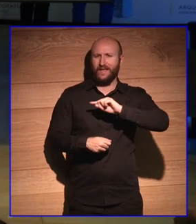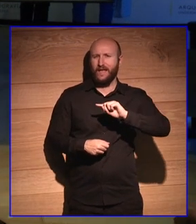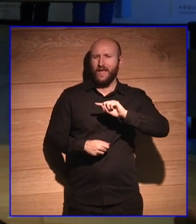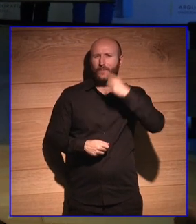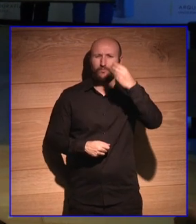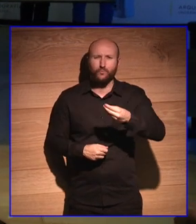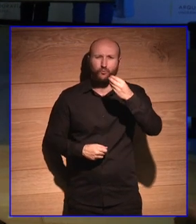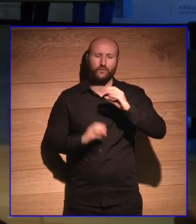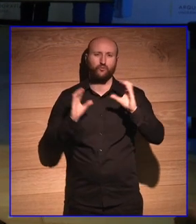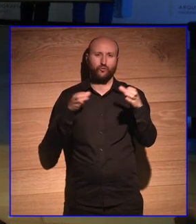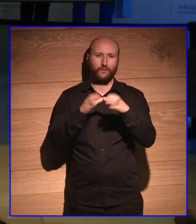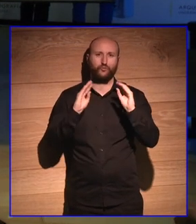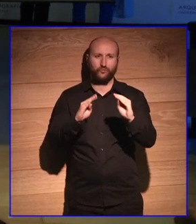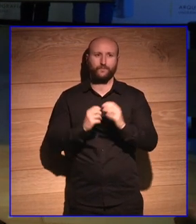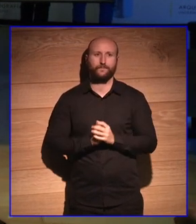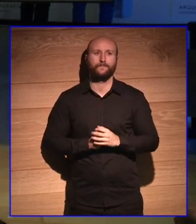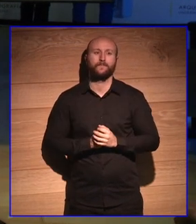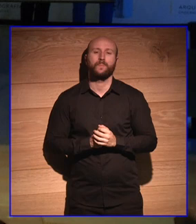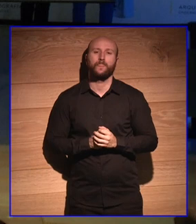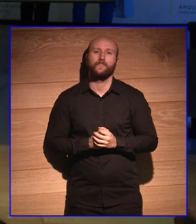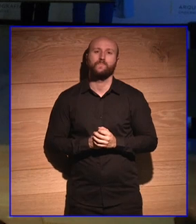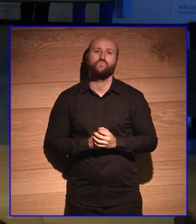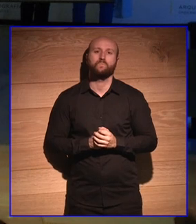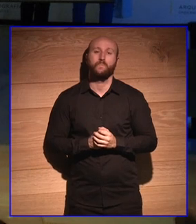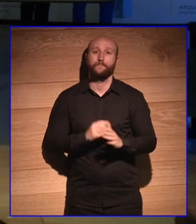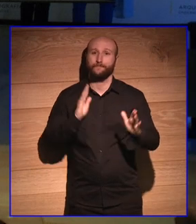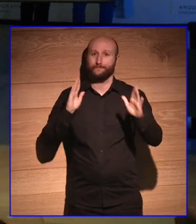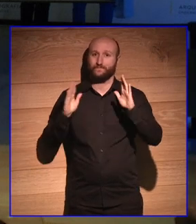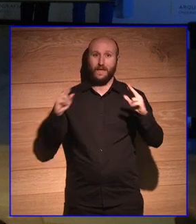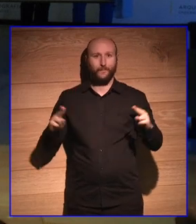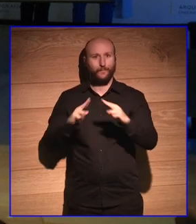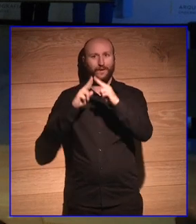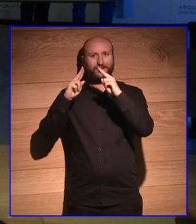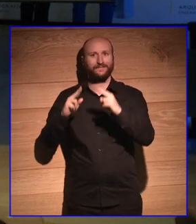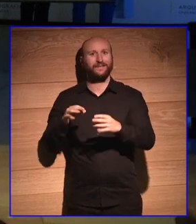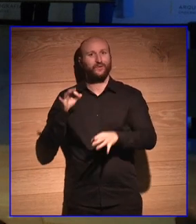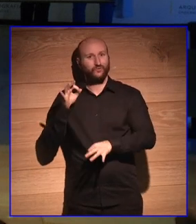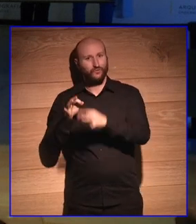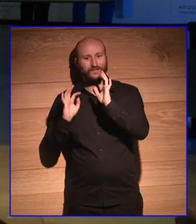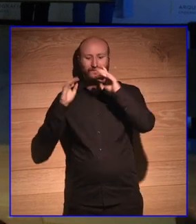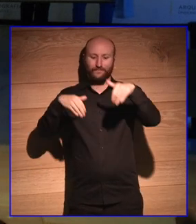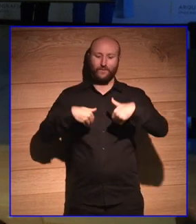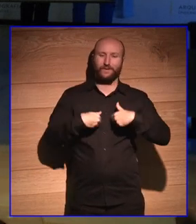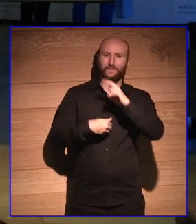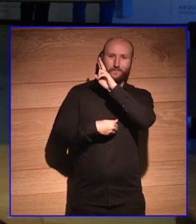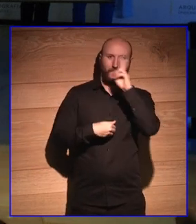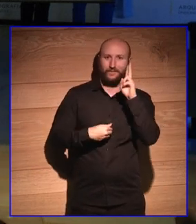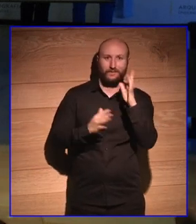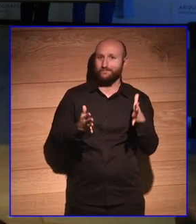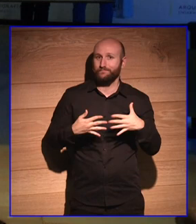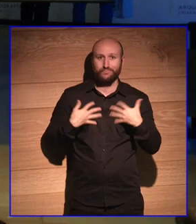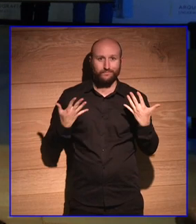generación tras esta fructífera etapa parisina maría de pablos y su madre regresaron a madrid inesperadamente